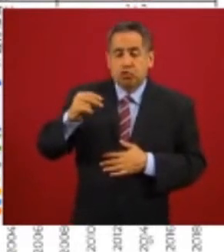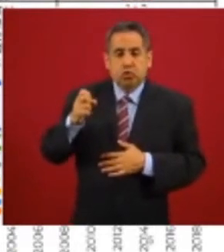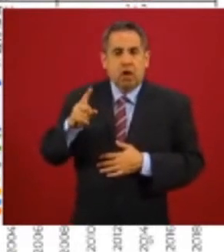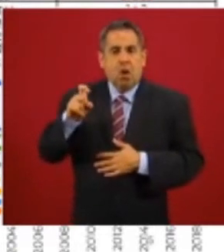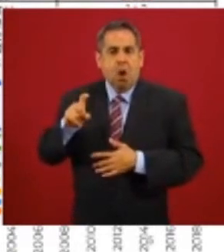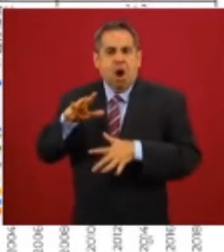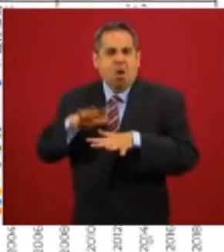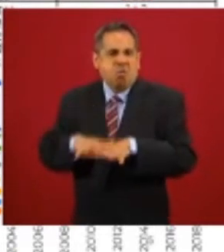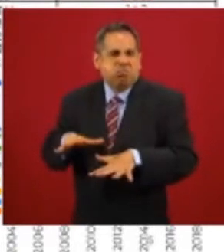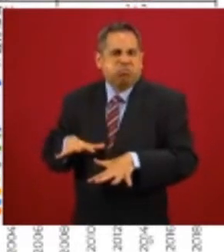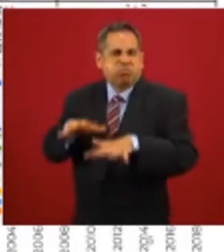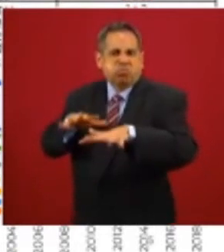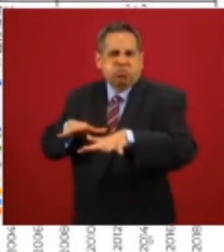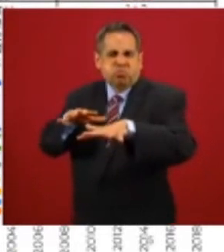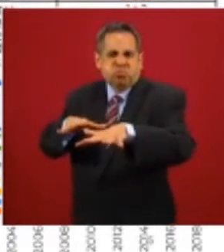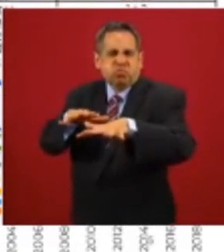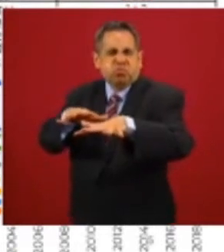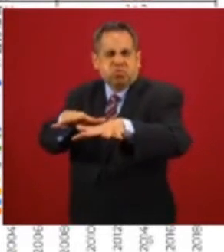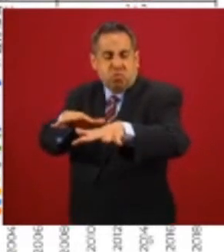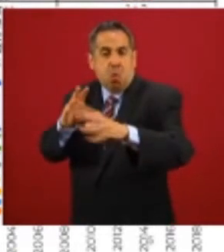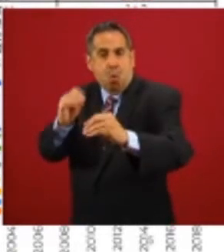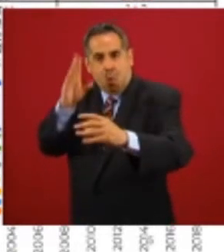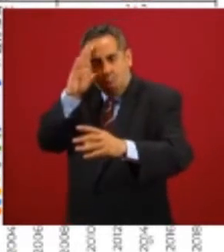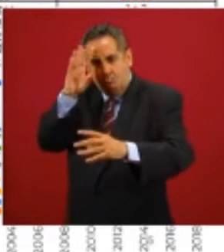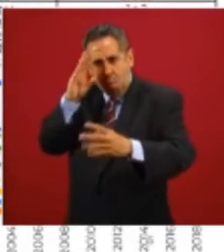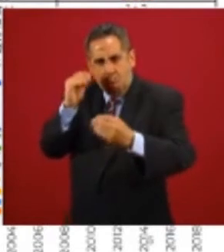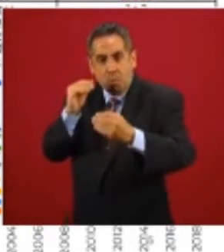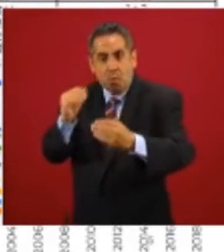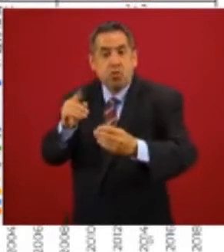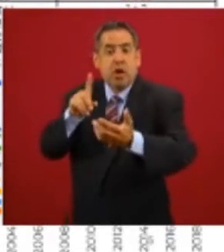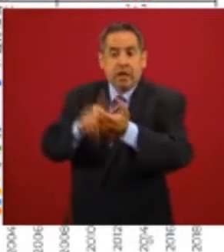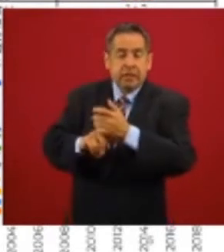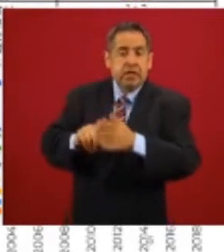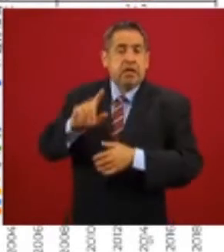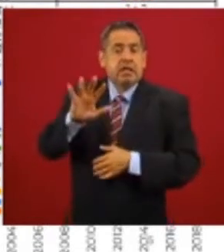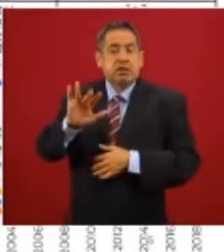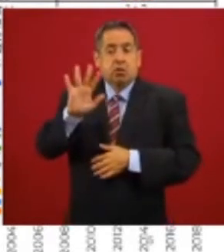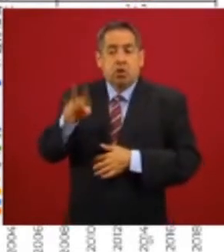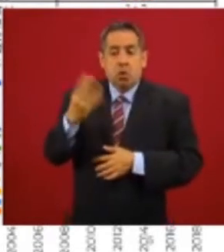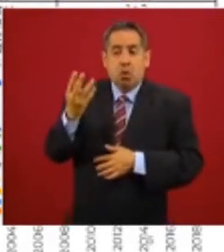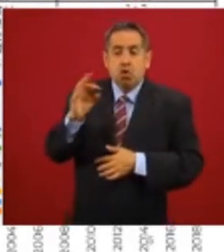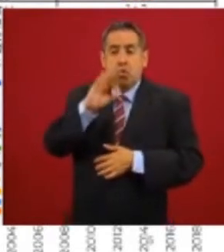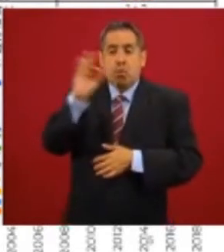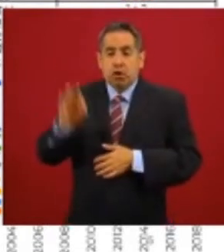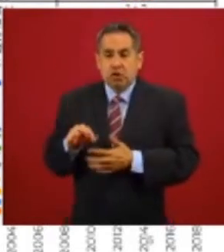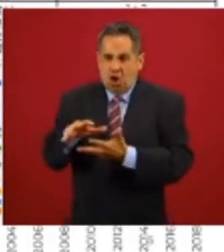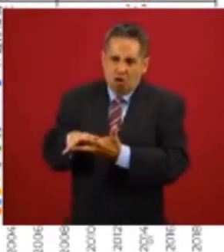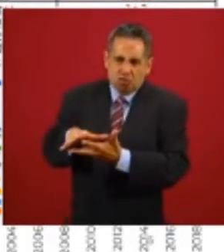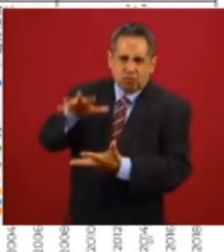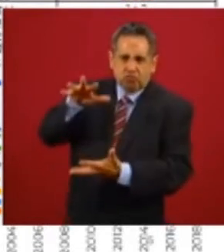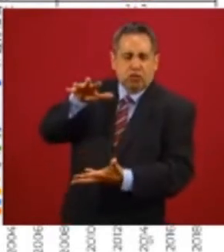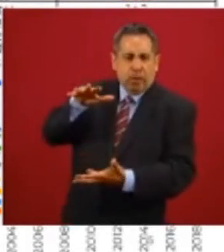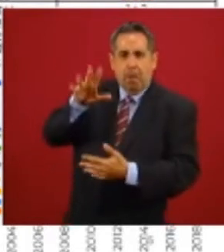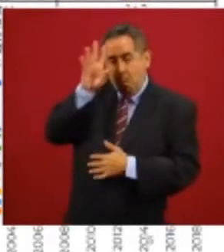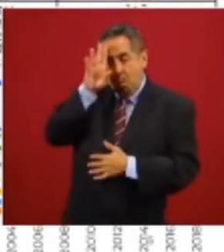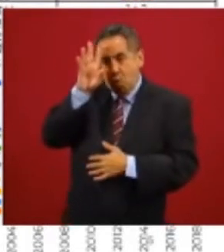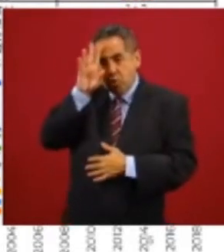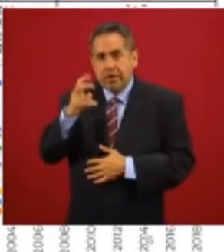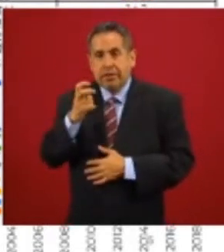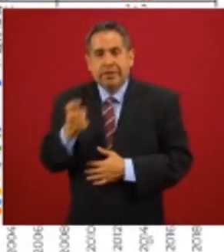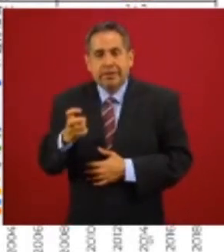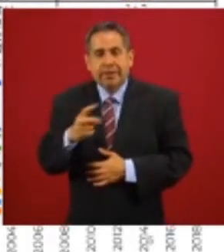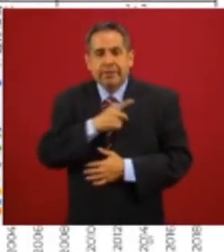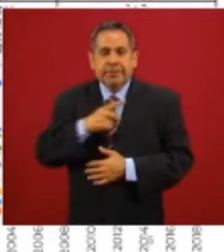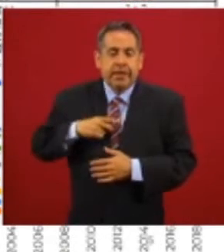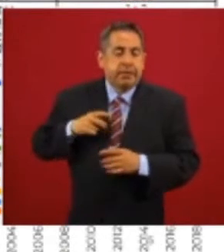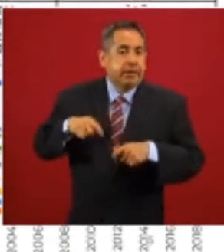caudaloso de esta zona y representa el 54% en volumen. Por eso deben de